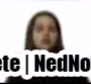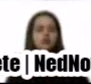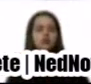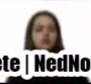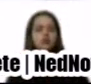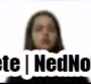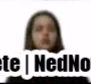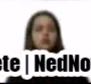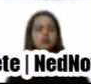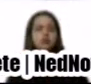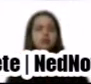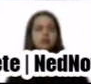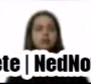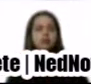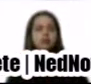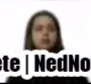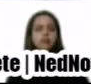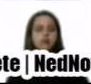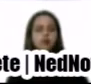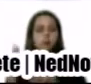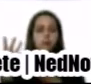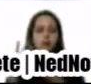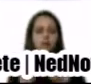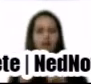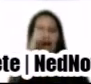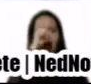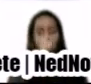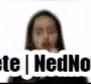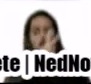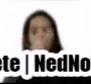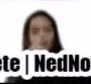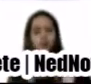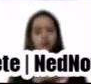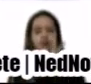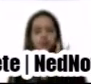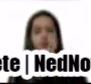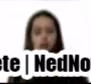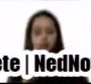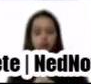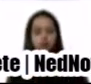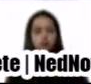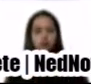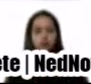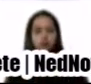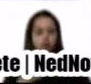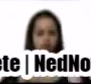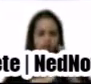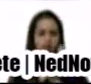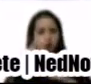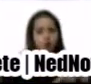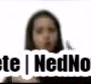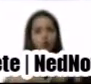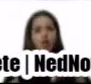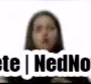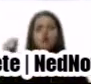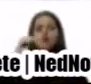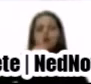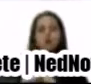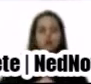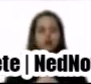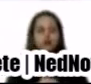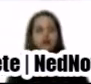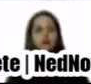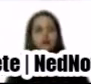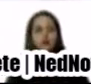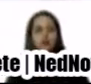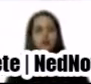Asamblea Nacional. No es la primera vez que el TSJ ilegítimo infringe la normativa vigente en esta materia. Ya en 2003,